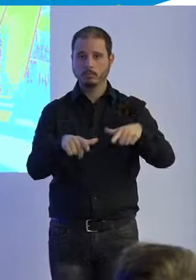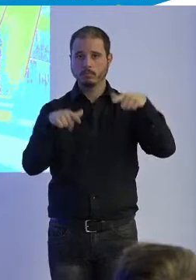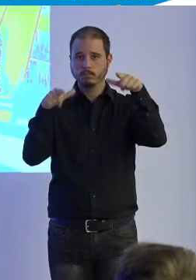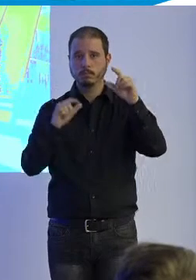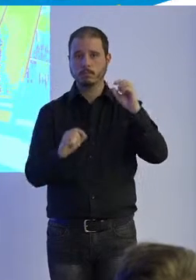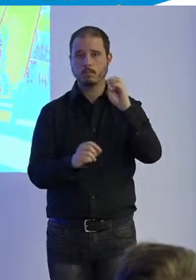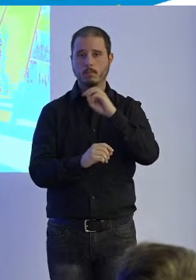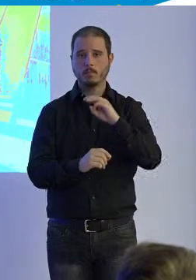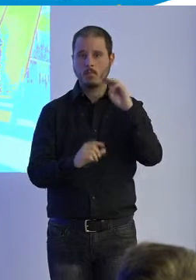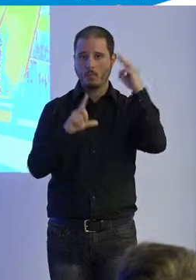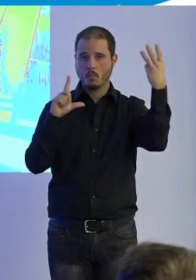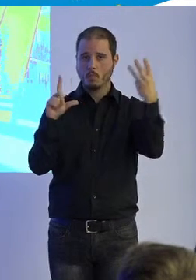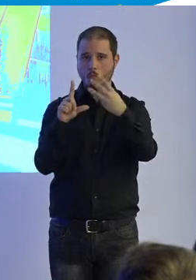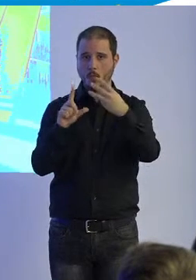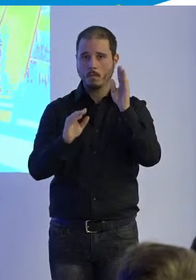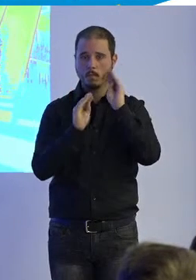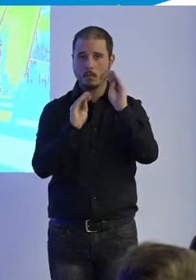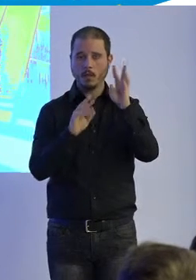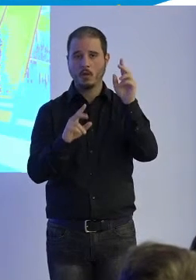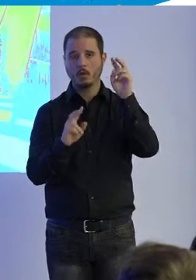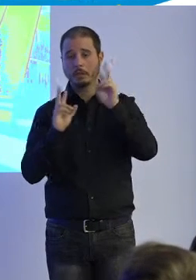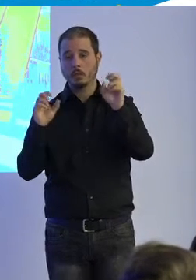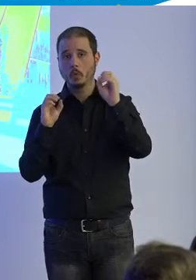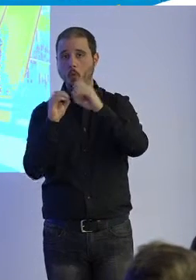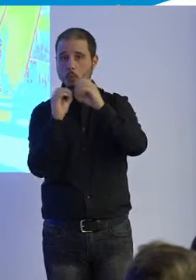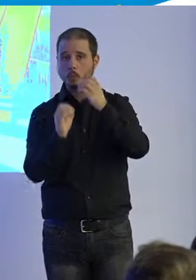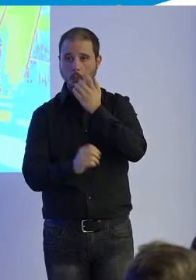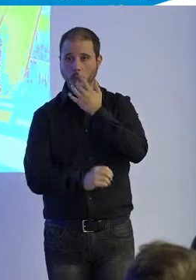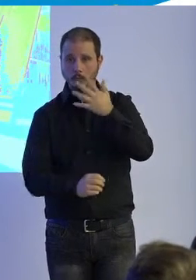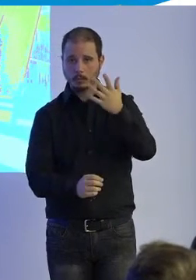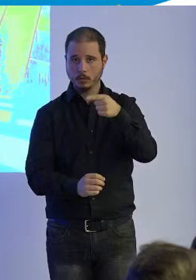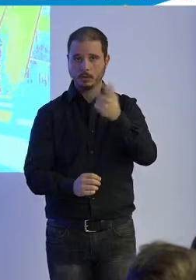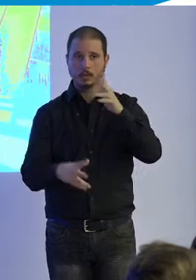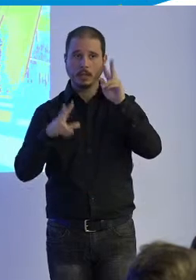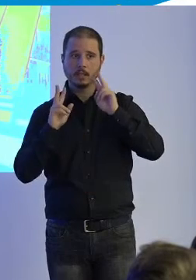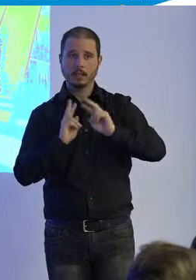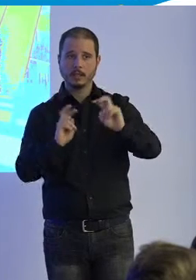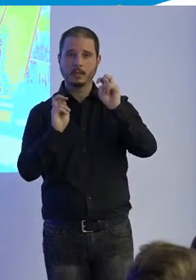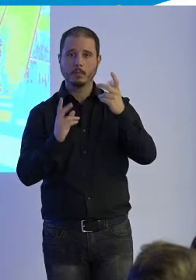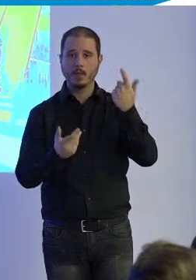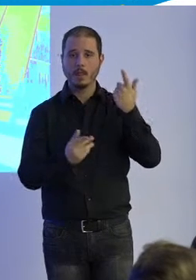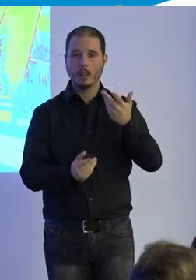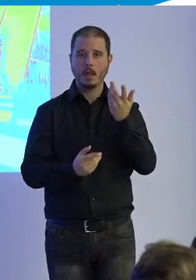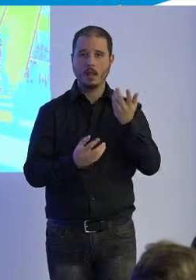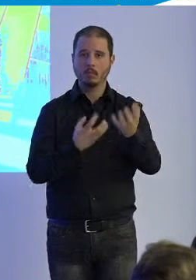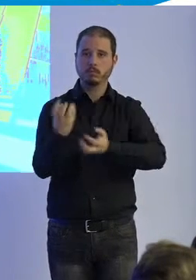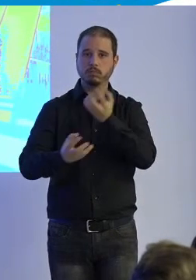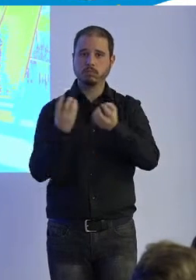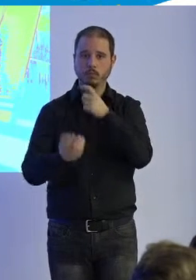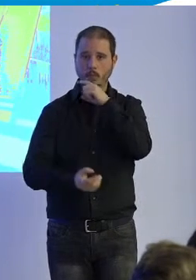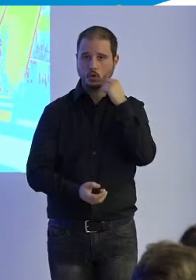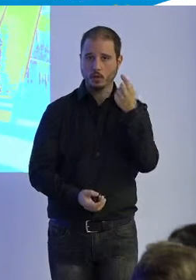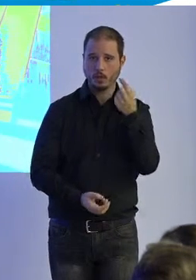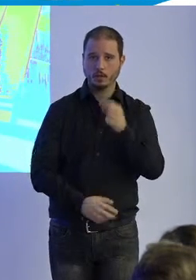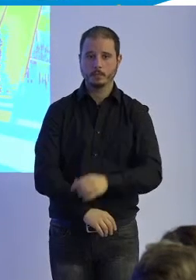Moodle para poder, en este caso era con temas de repostería, ¿vale? Y luego también estamos